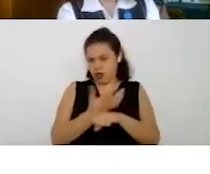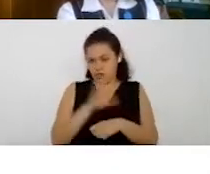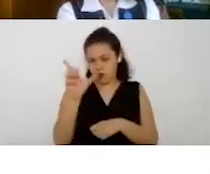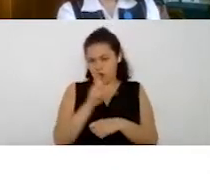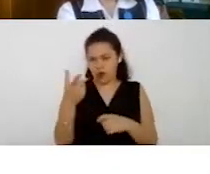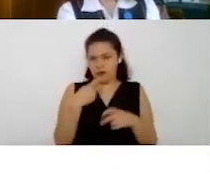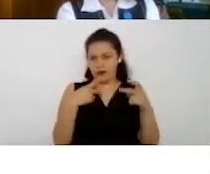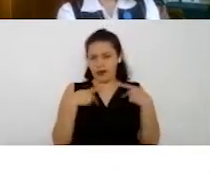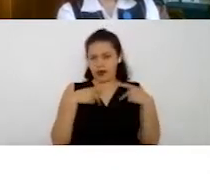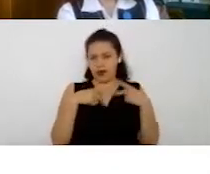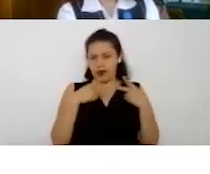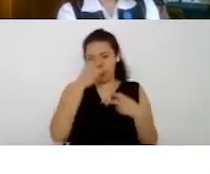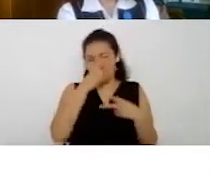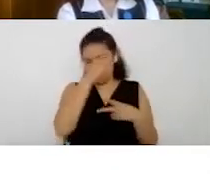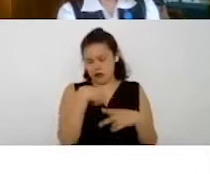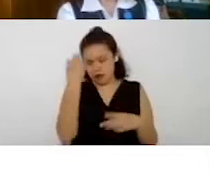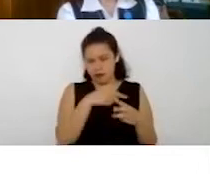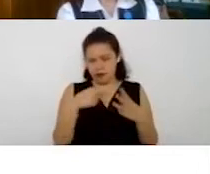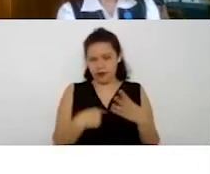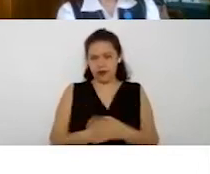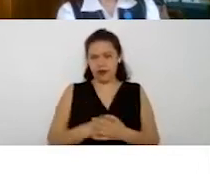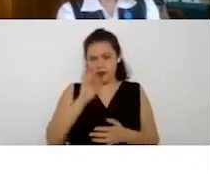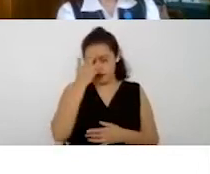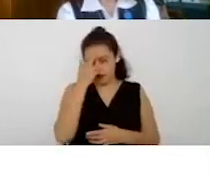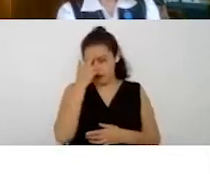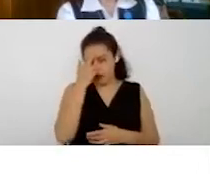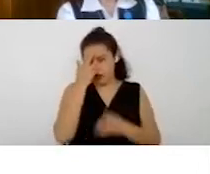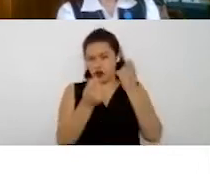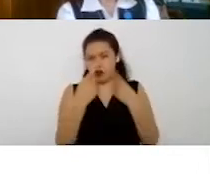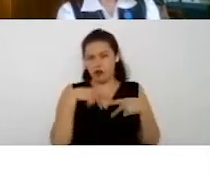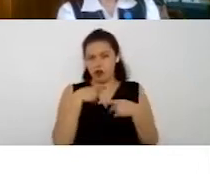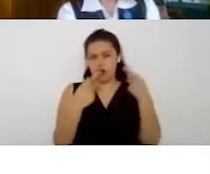puntos. ¿Recordaremos estos 3 puntos? ¿Alguien nos recordará?